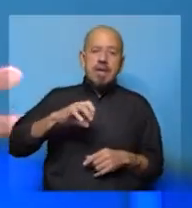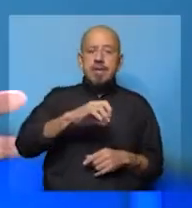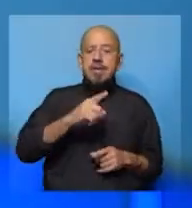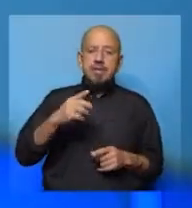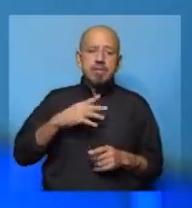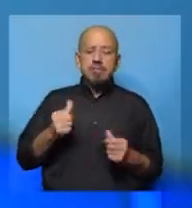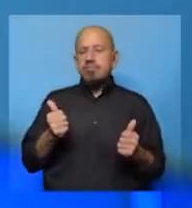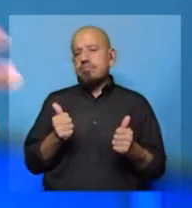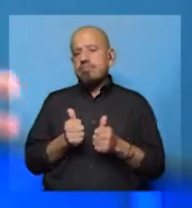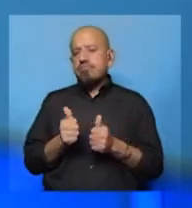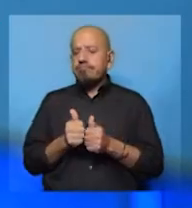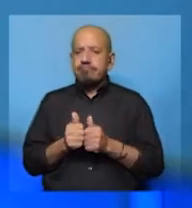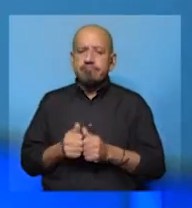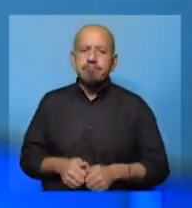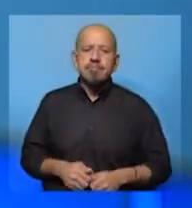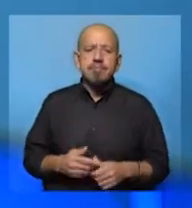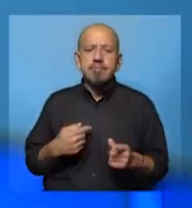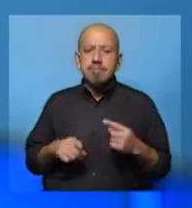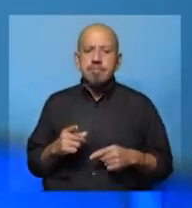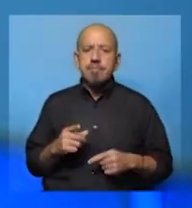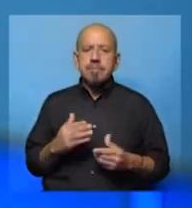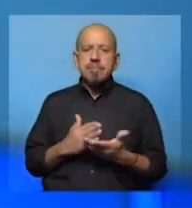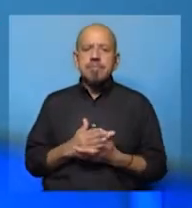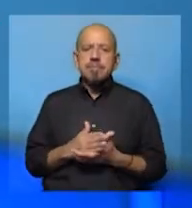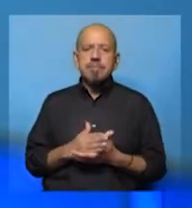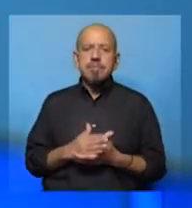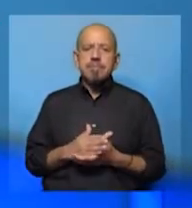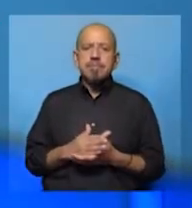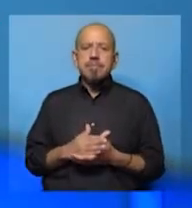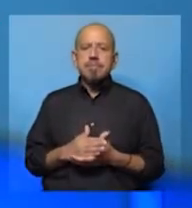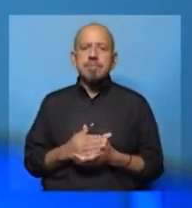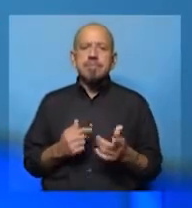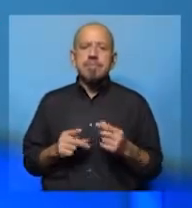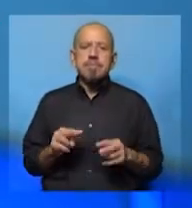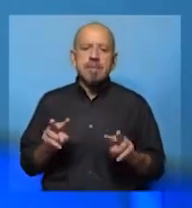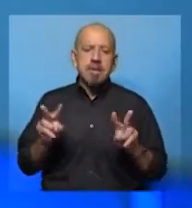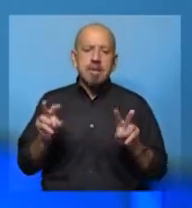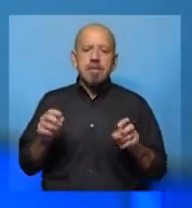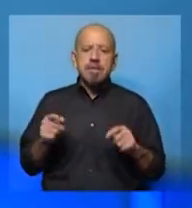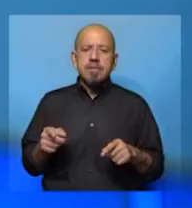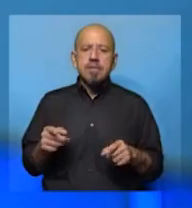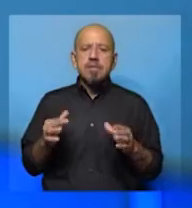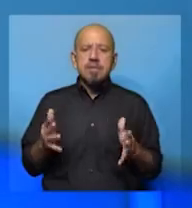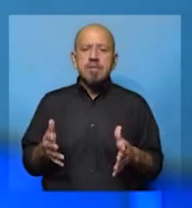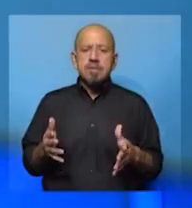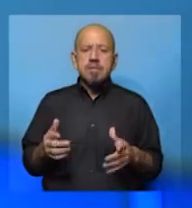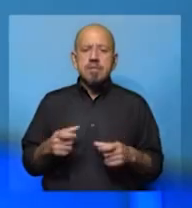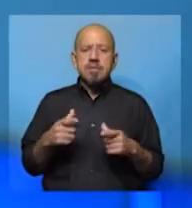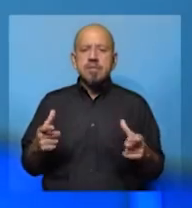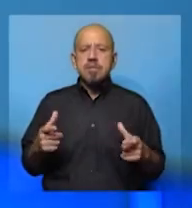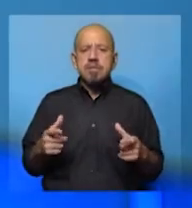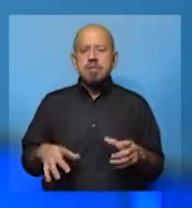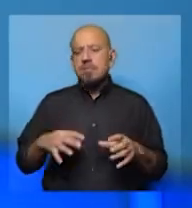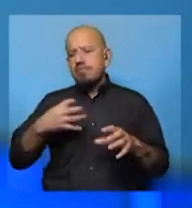como digo yo siempre me han tocado sueños del pibe Bueno me tocó el tema de este que creciera la